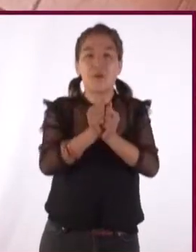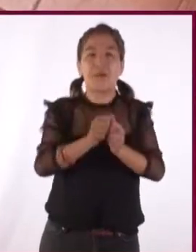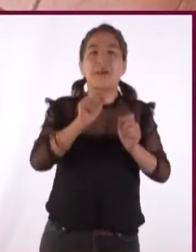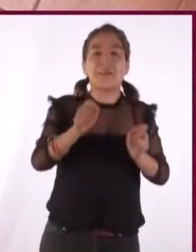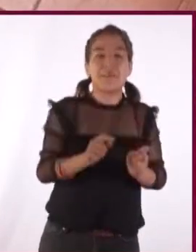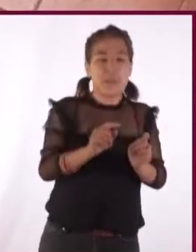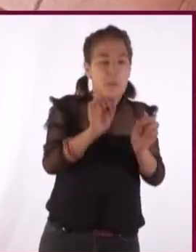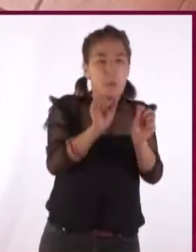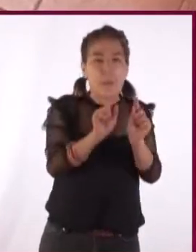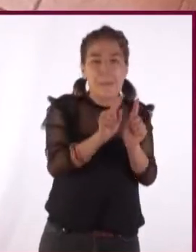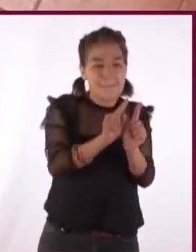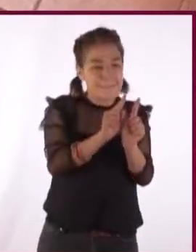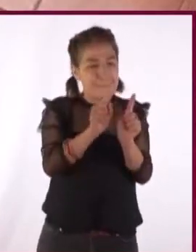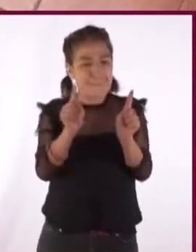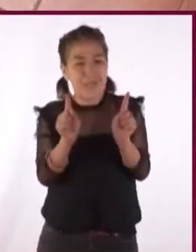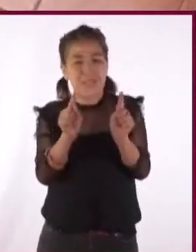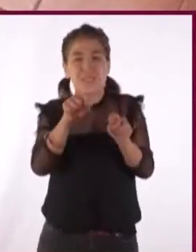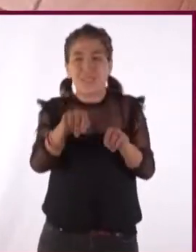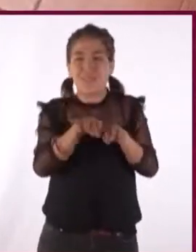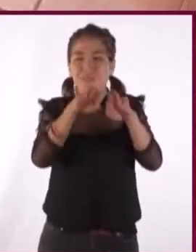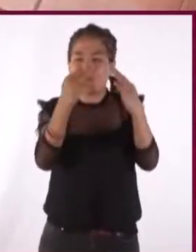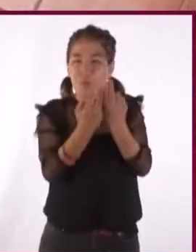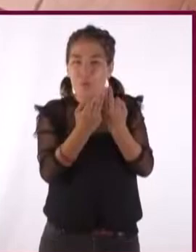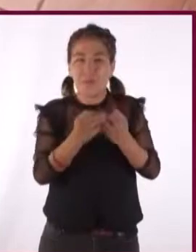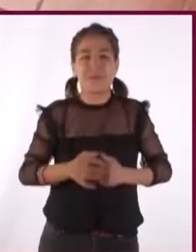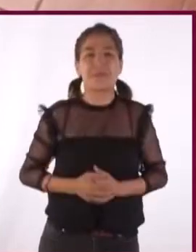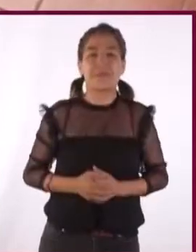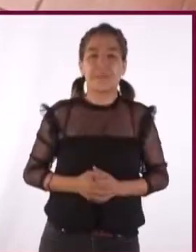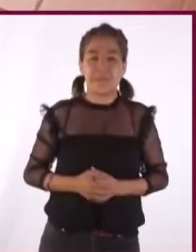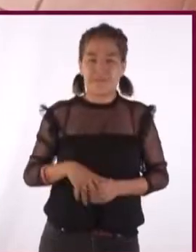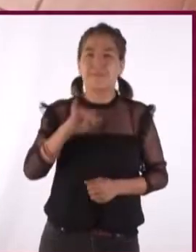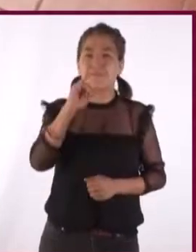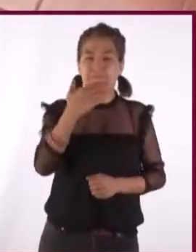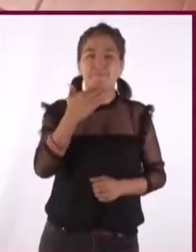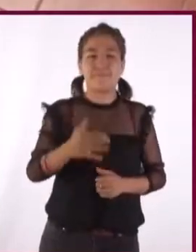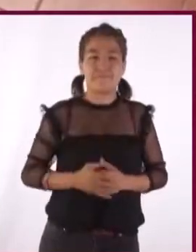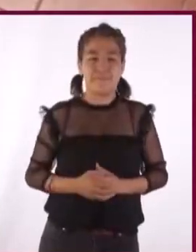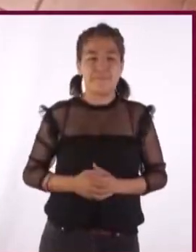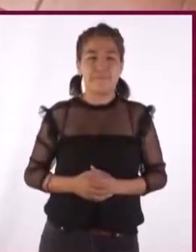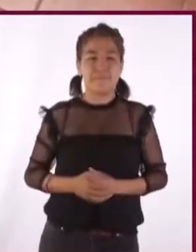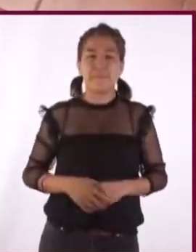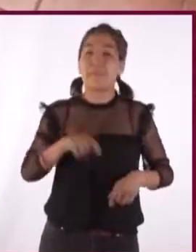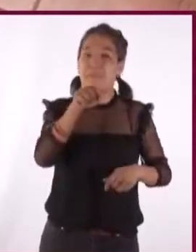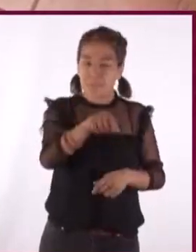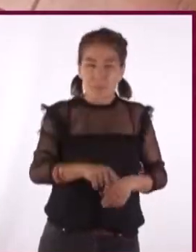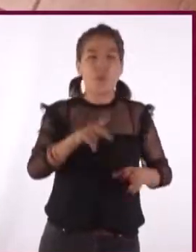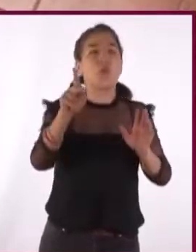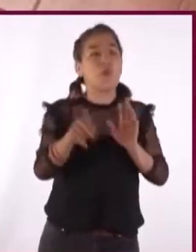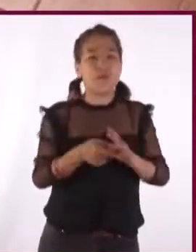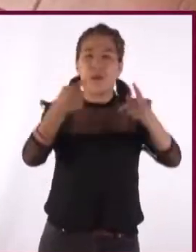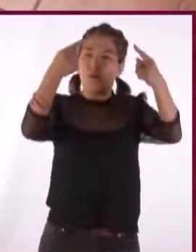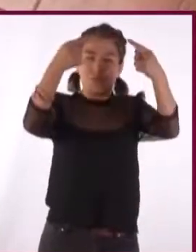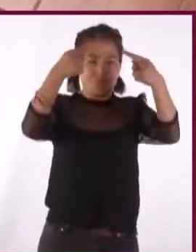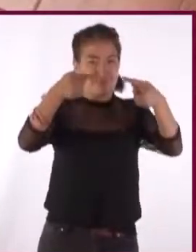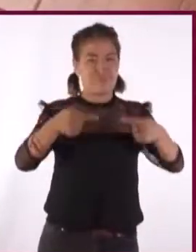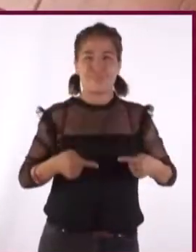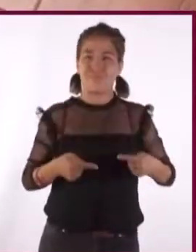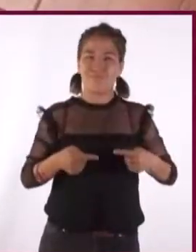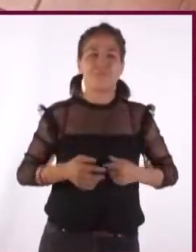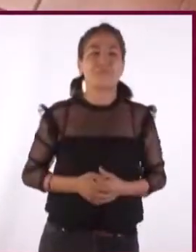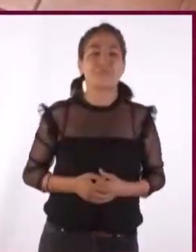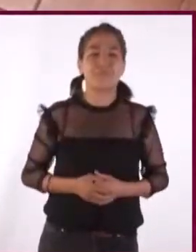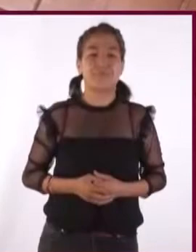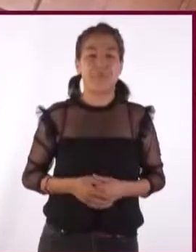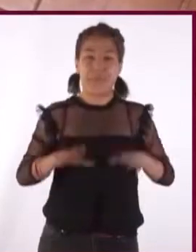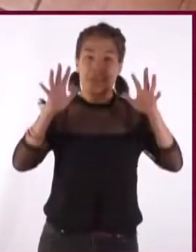segmentos ligeramente alejados de los de la parte superior. Exacto. Repetimos esto en todos los pares de